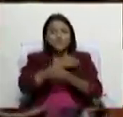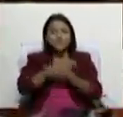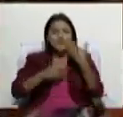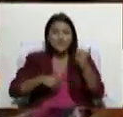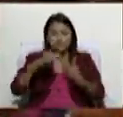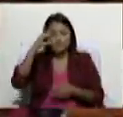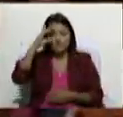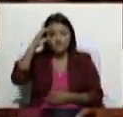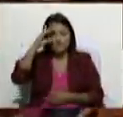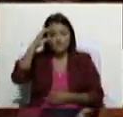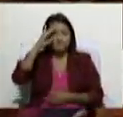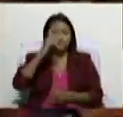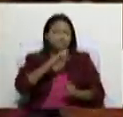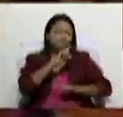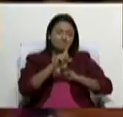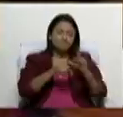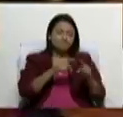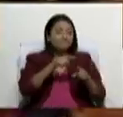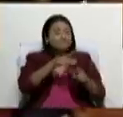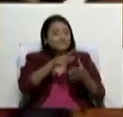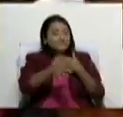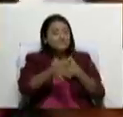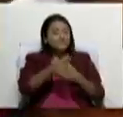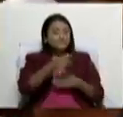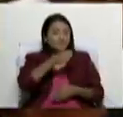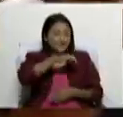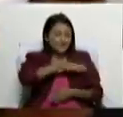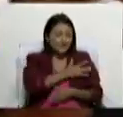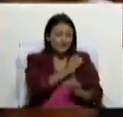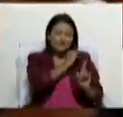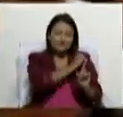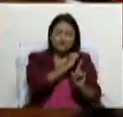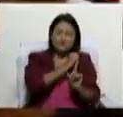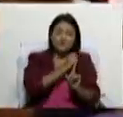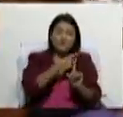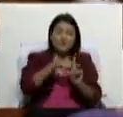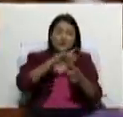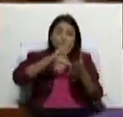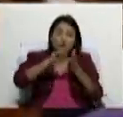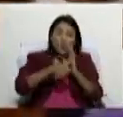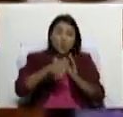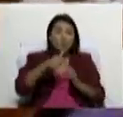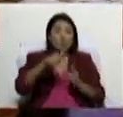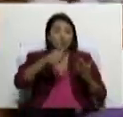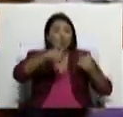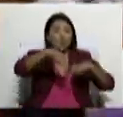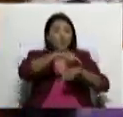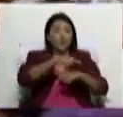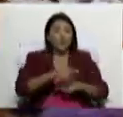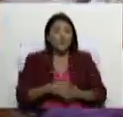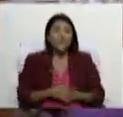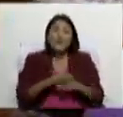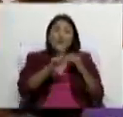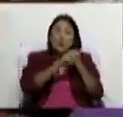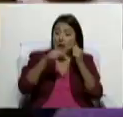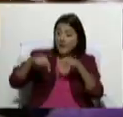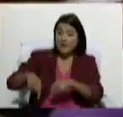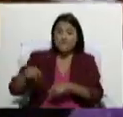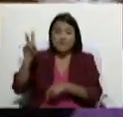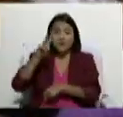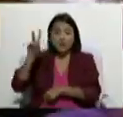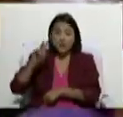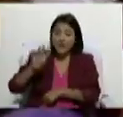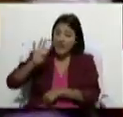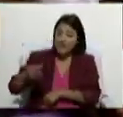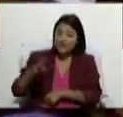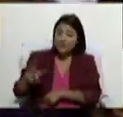Rodríguez. Vicepresidenta, lo que sucede en Palestina es un genocidio, pero también es el robo de ese territorio, similar a lo que intentan hacer con nosotros,